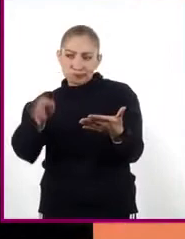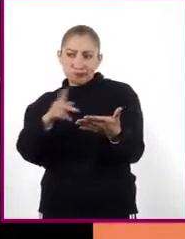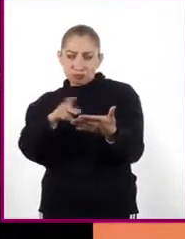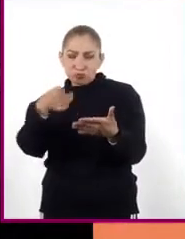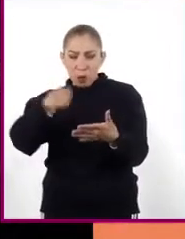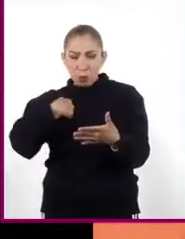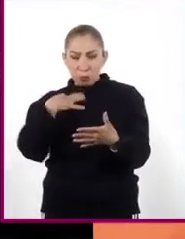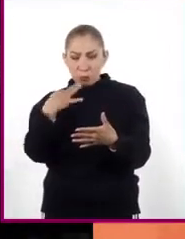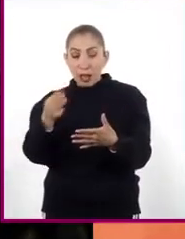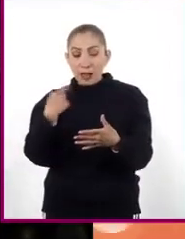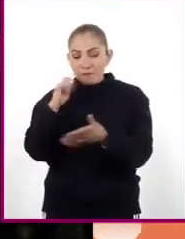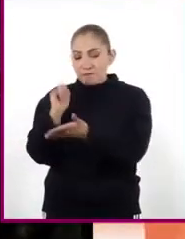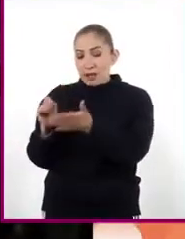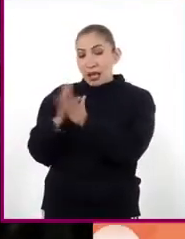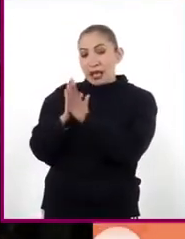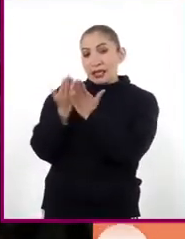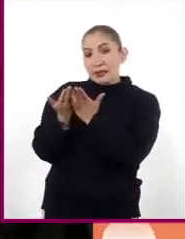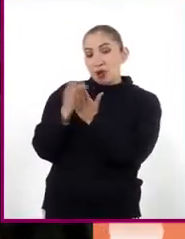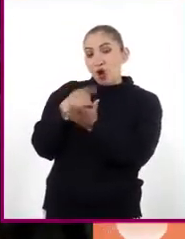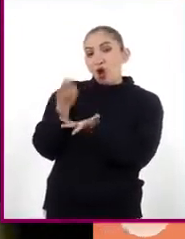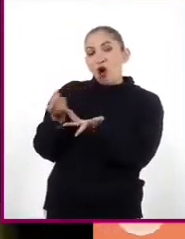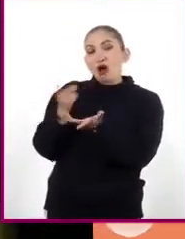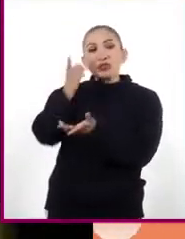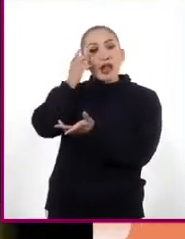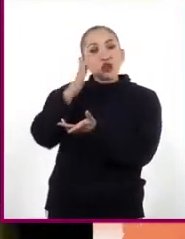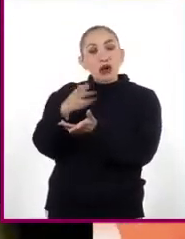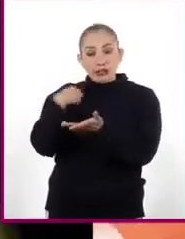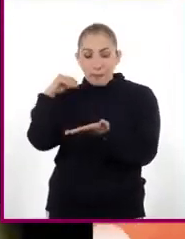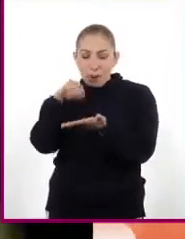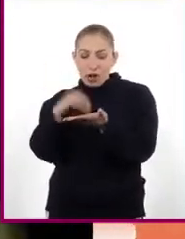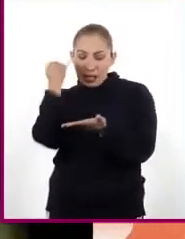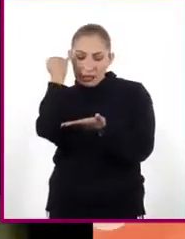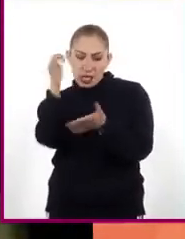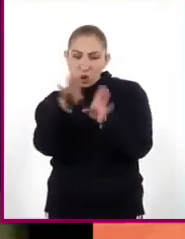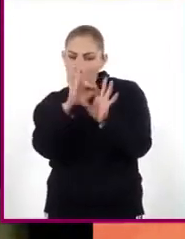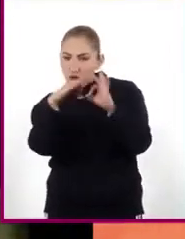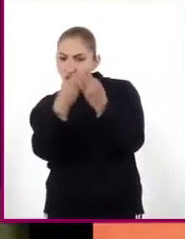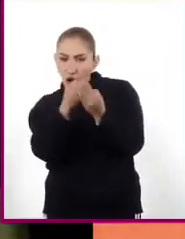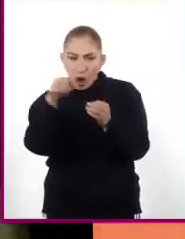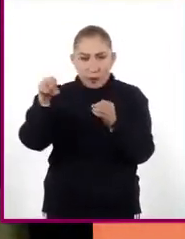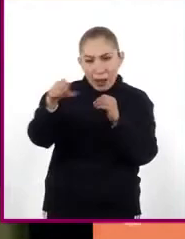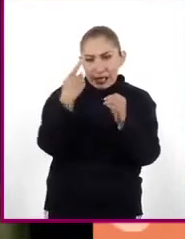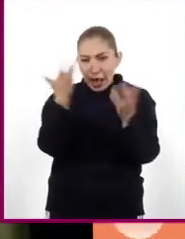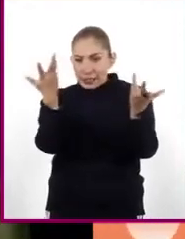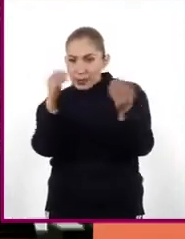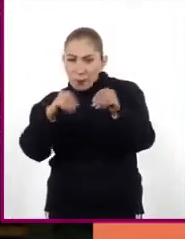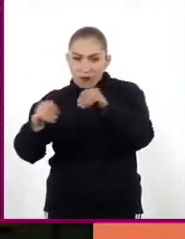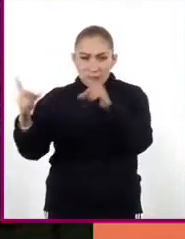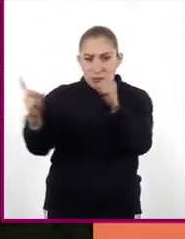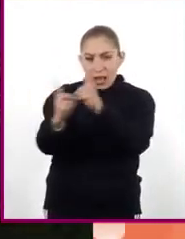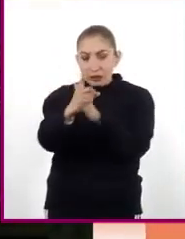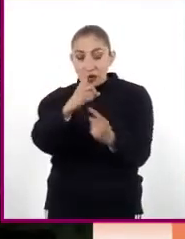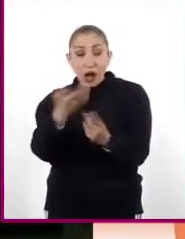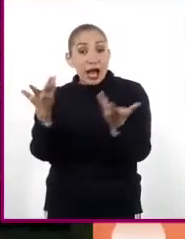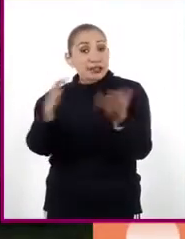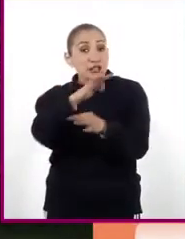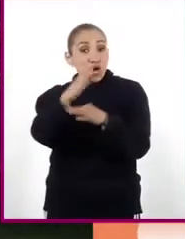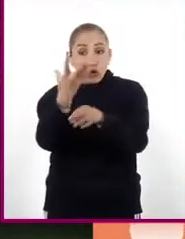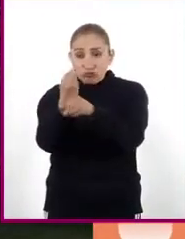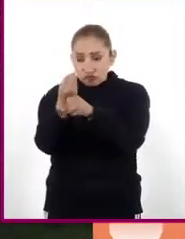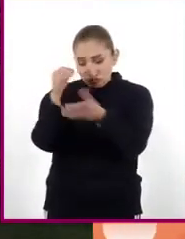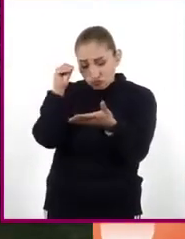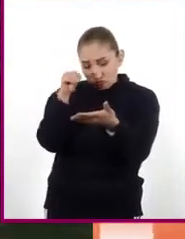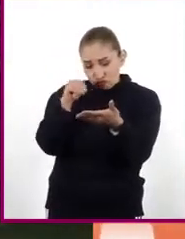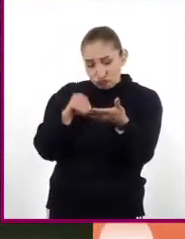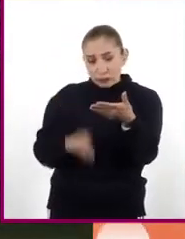proyecto, elabora el libreto o libro de dirección, donde plasma sus ideas sobre lo que quiere realizar. Hace todas las